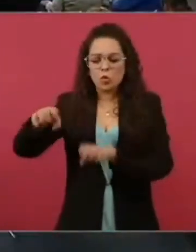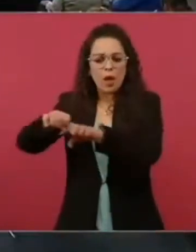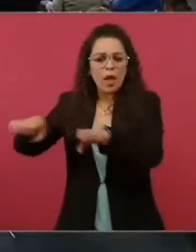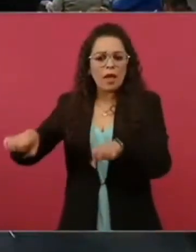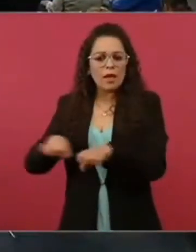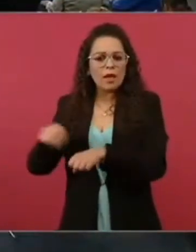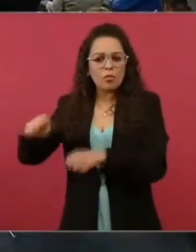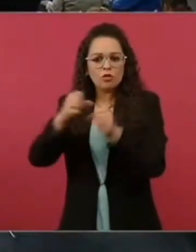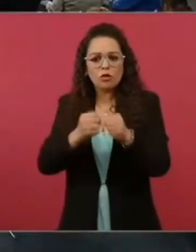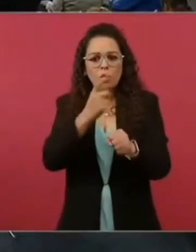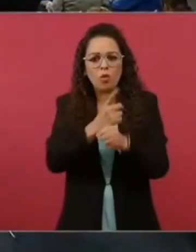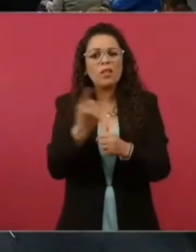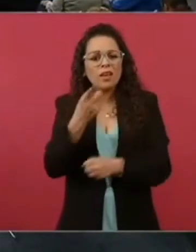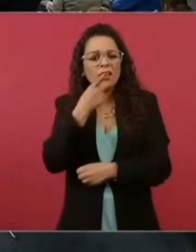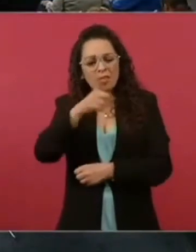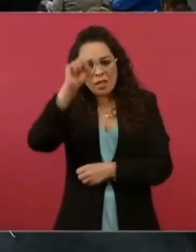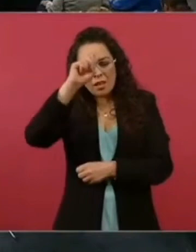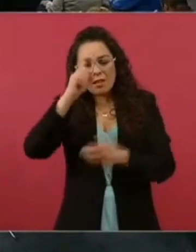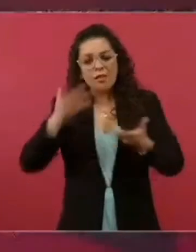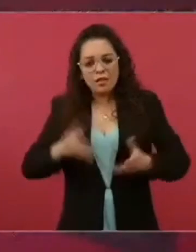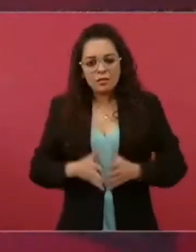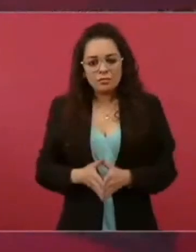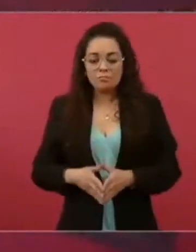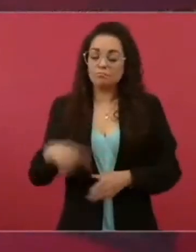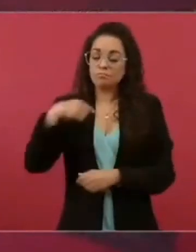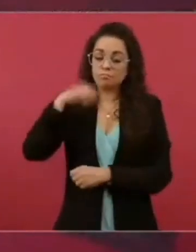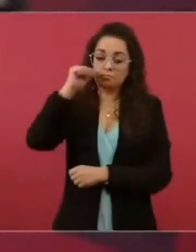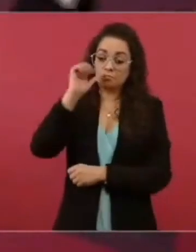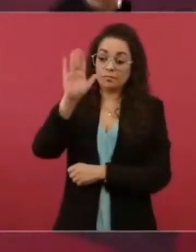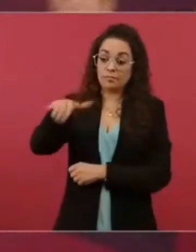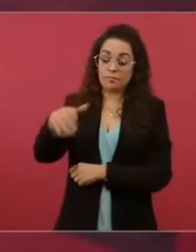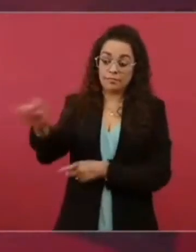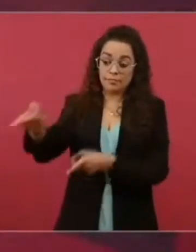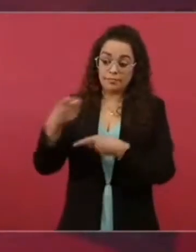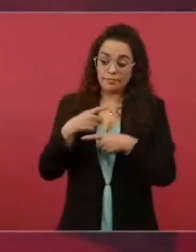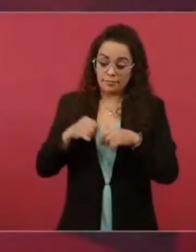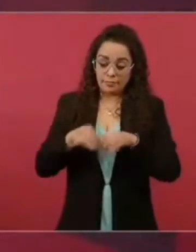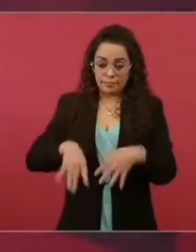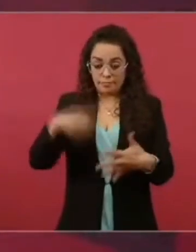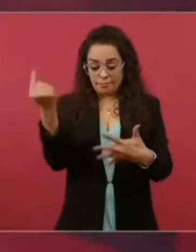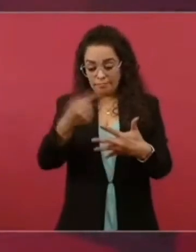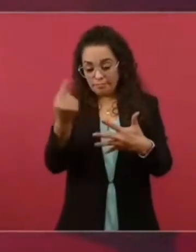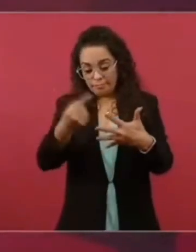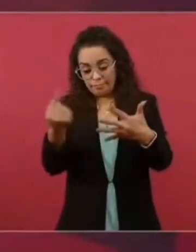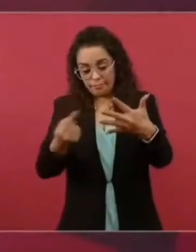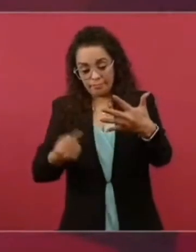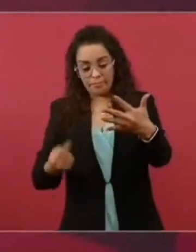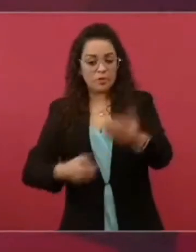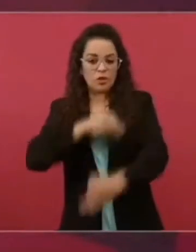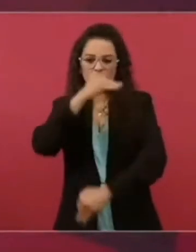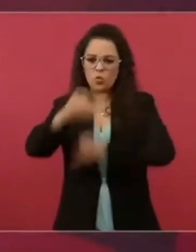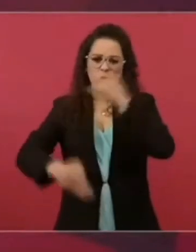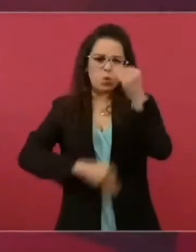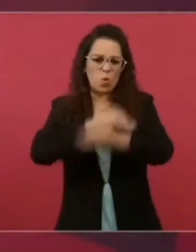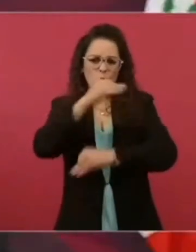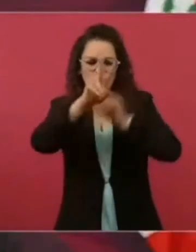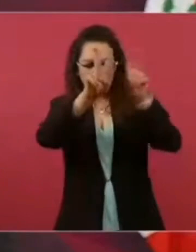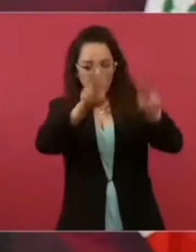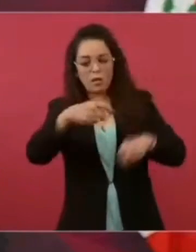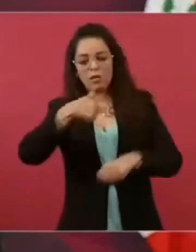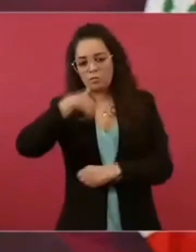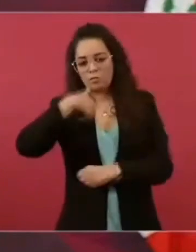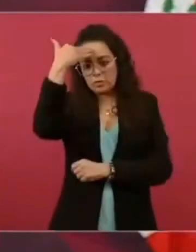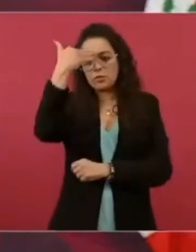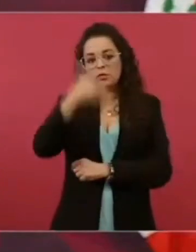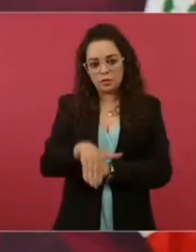gabinete? Yo mando a pedir información, estamos pendientes de todo. Y nuestra fórmula está